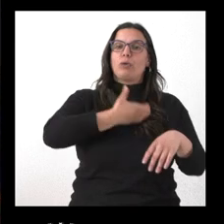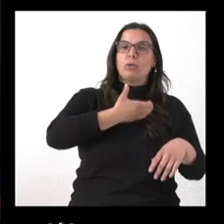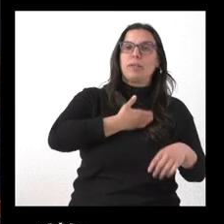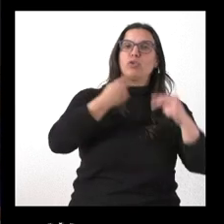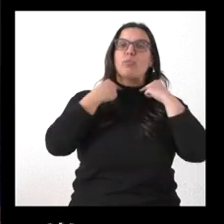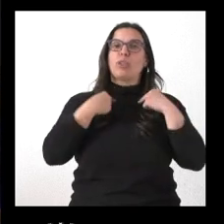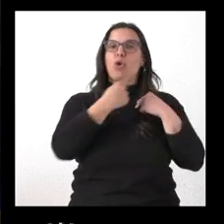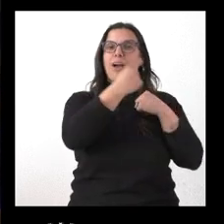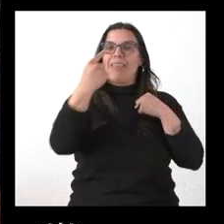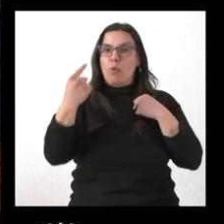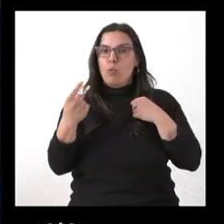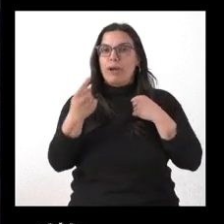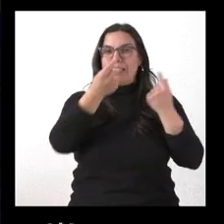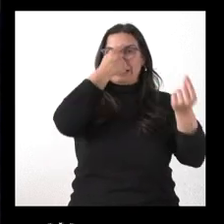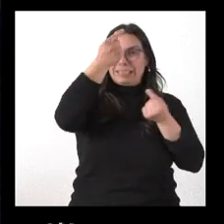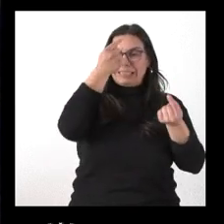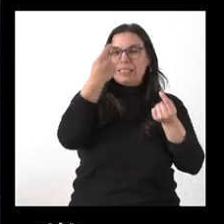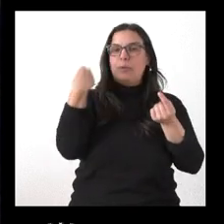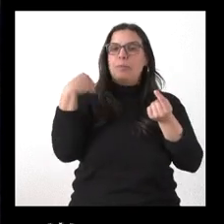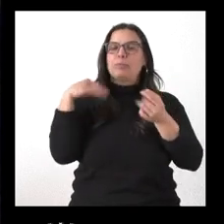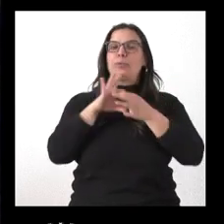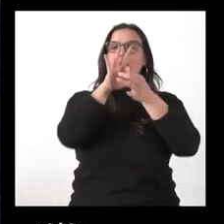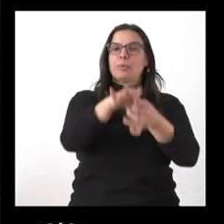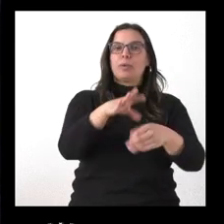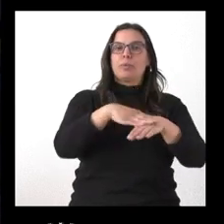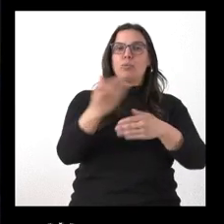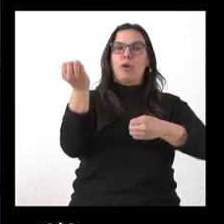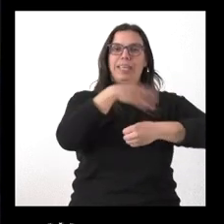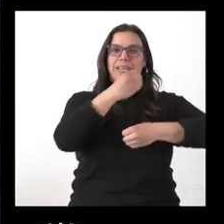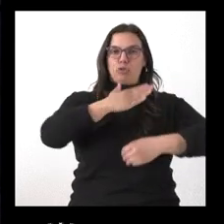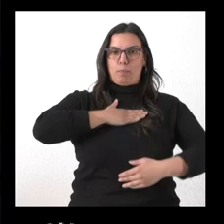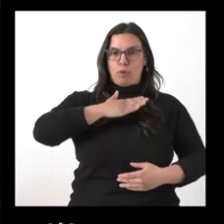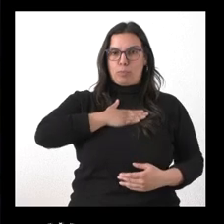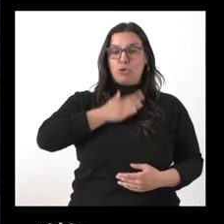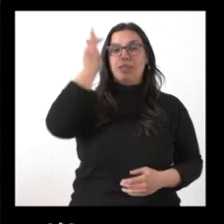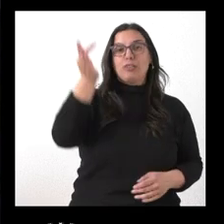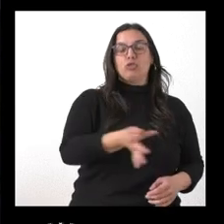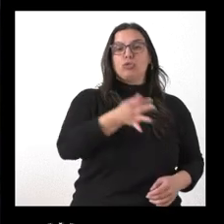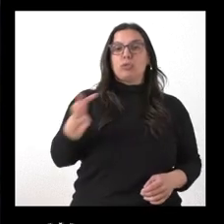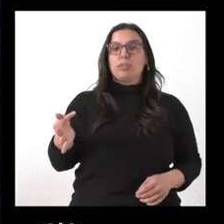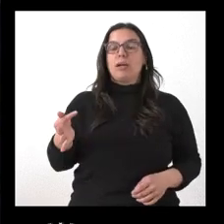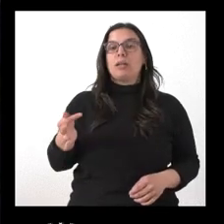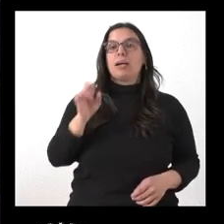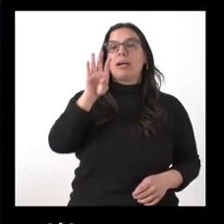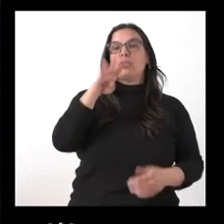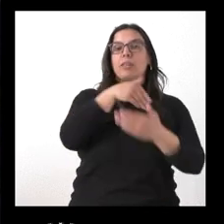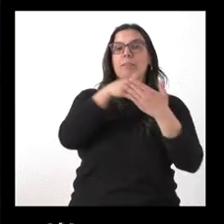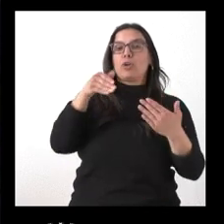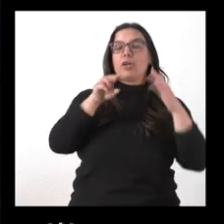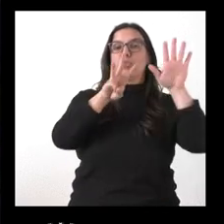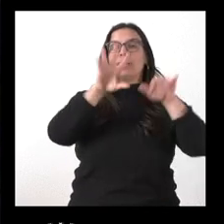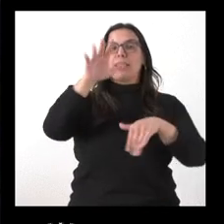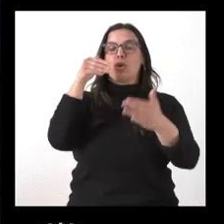la financiación local vinculada a ingresos propios el importe total asciende a 14 millones